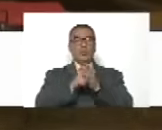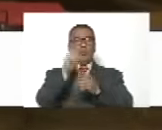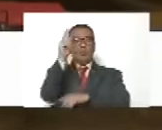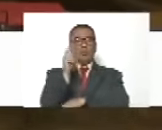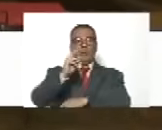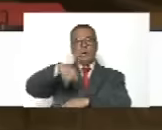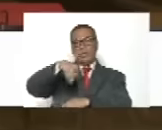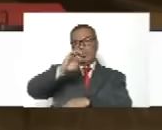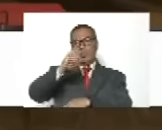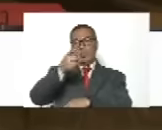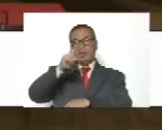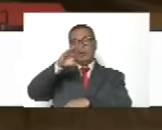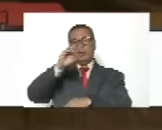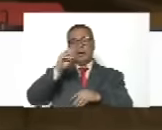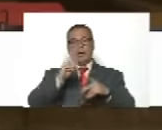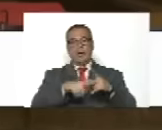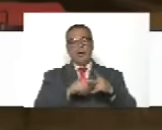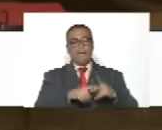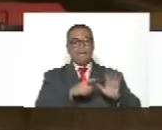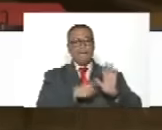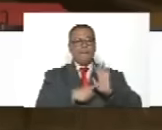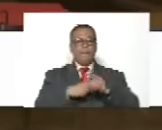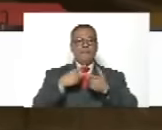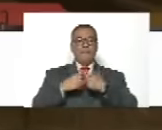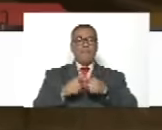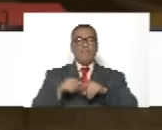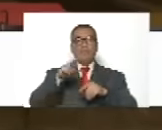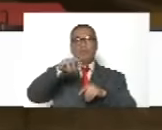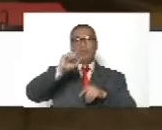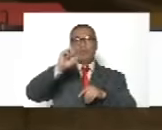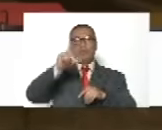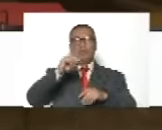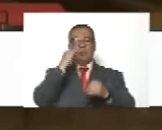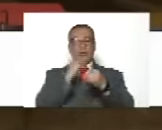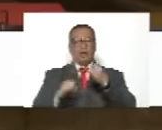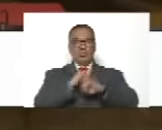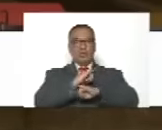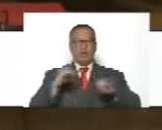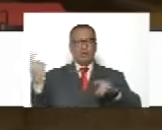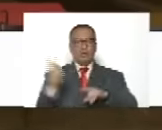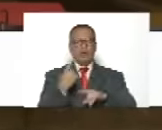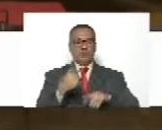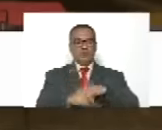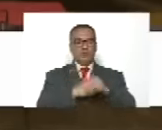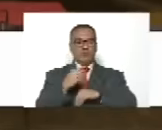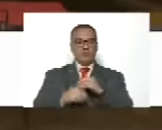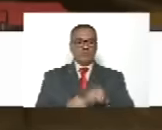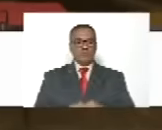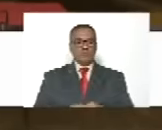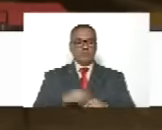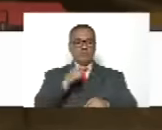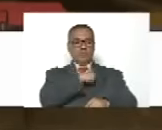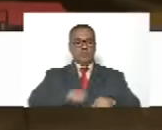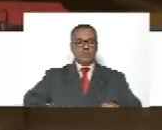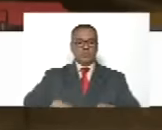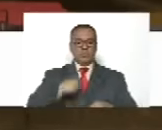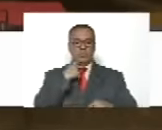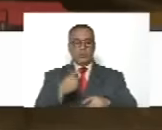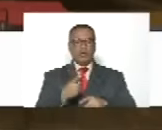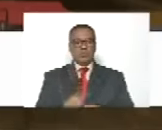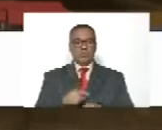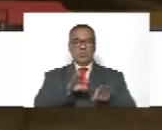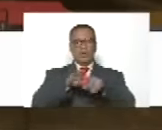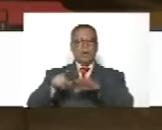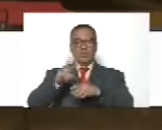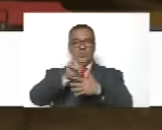diputados Pedro Lander, Leonel Muñoz y Nicolás Maduro Guerra. Finalizadas las intervenciones sobre los puntos de información, el presidente solicitó de la